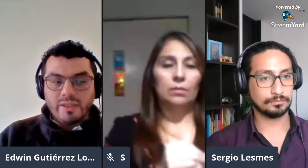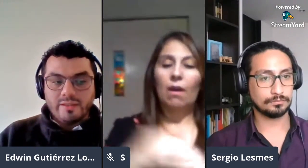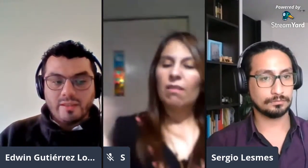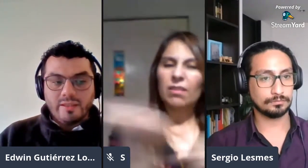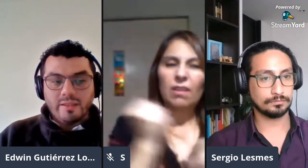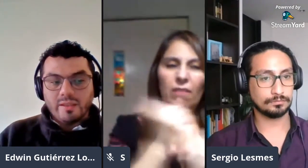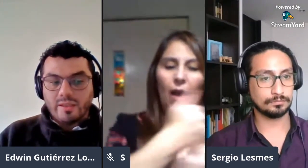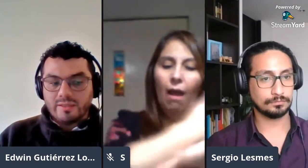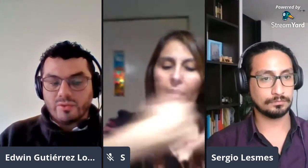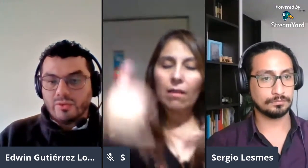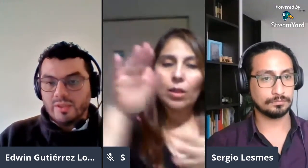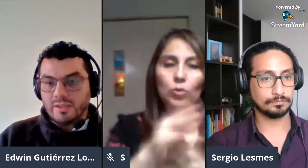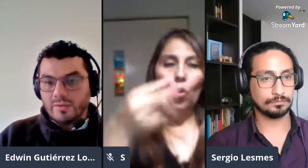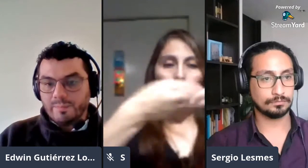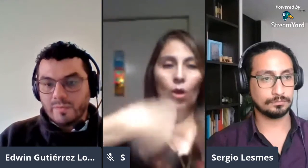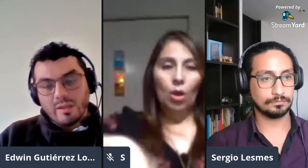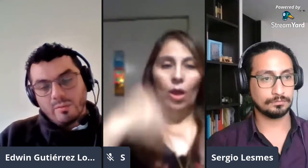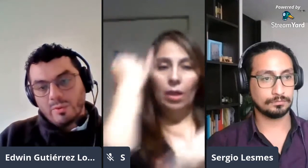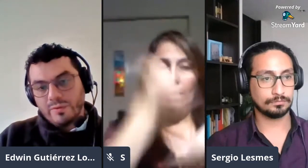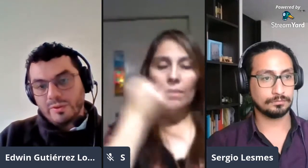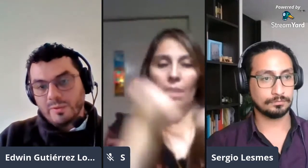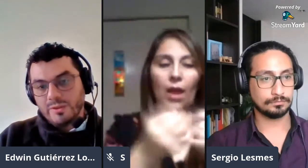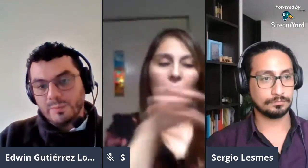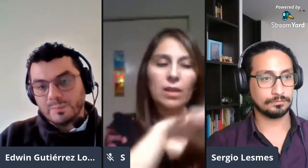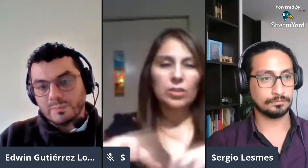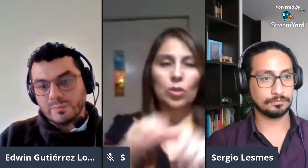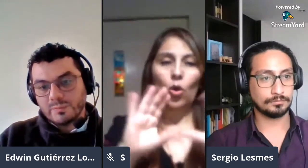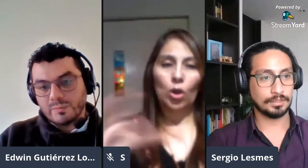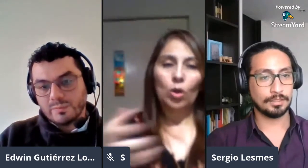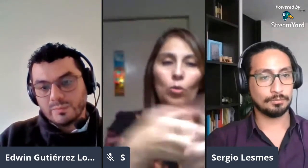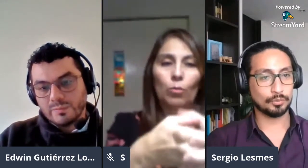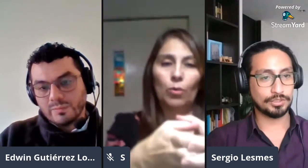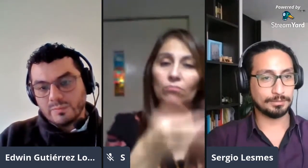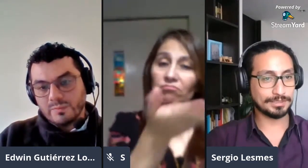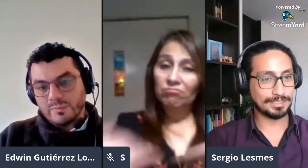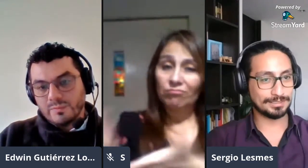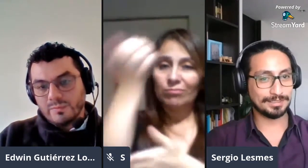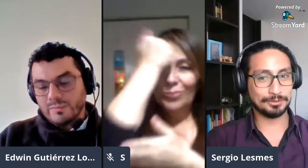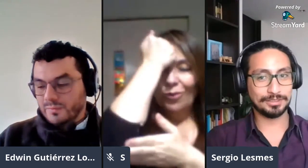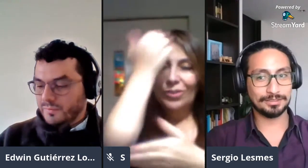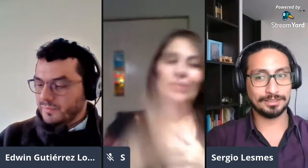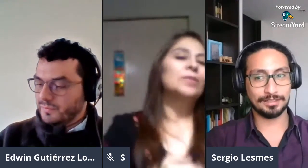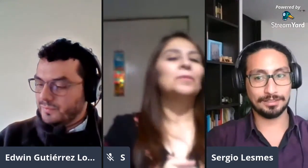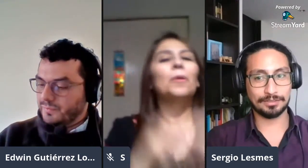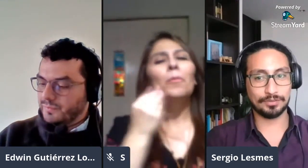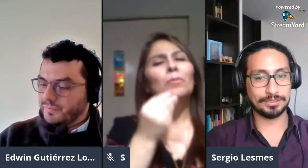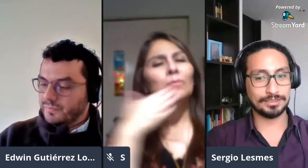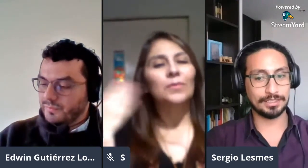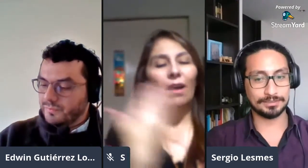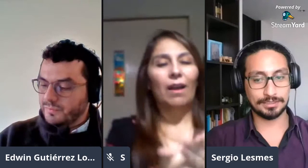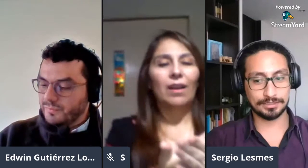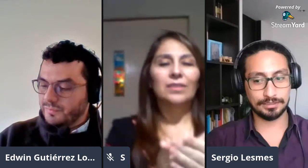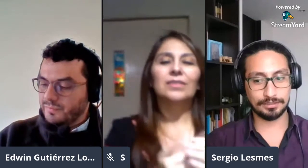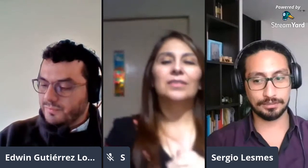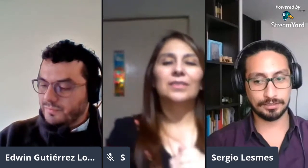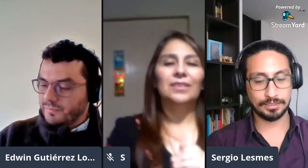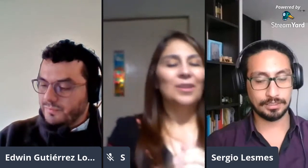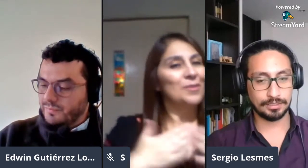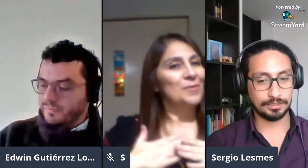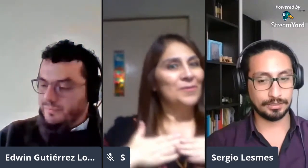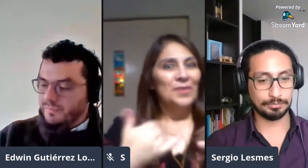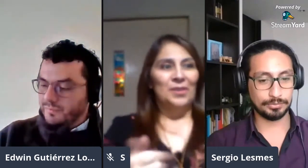género, identidad y acción colectiva. Profe, bienvenido. Muchísimas gracias, Edwin. Qué felicidad estar